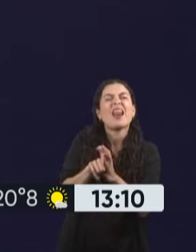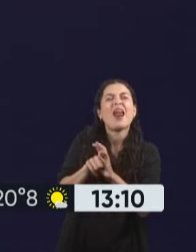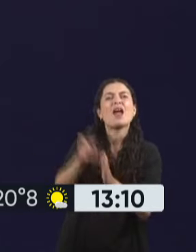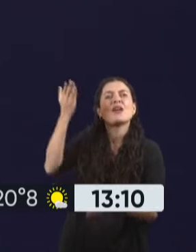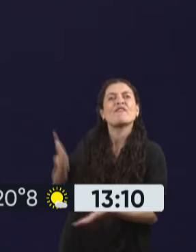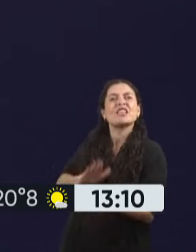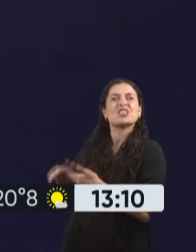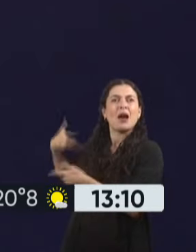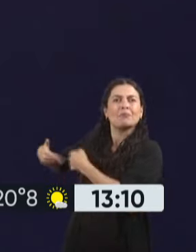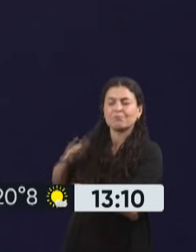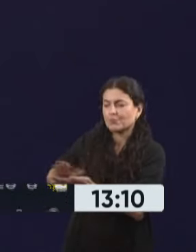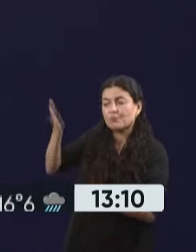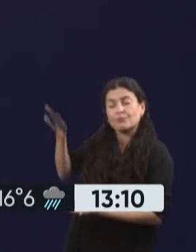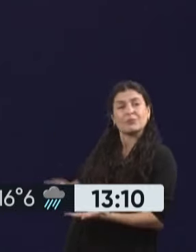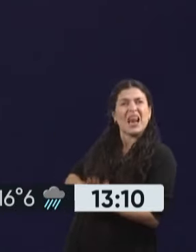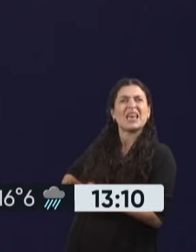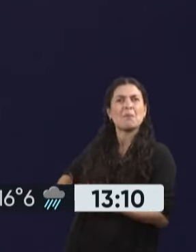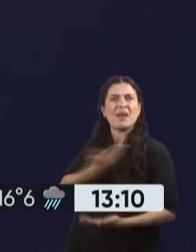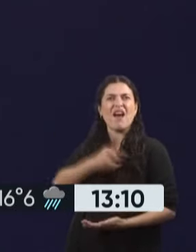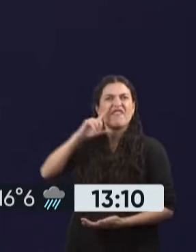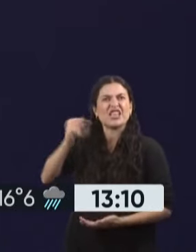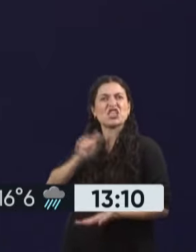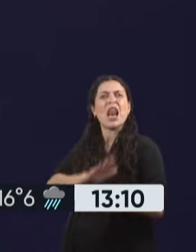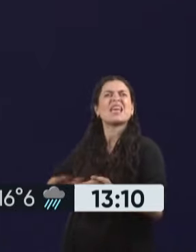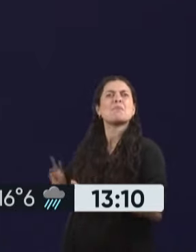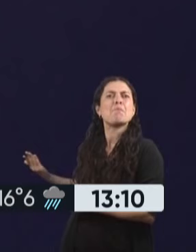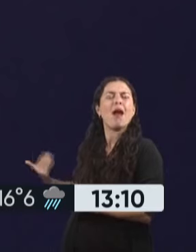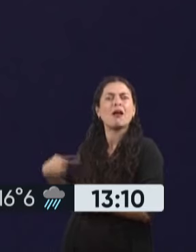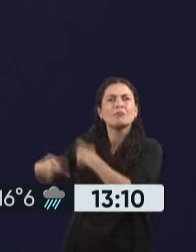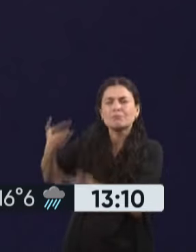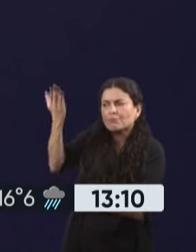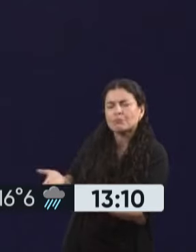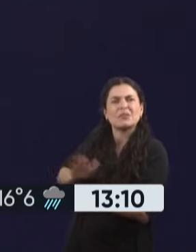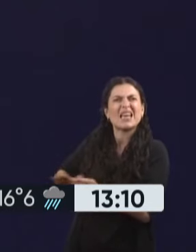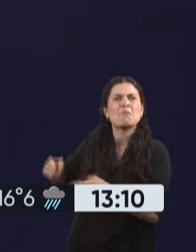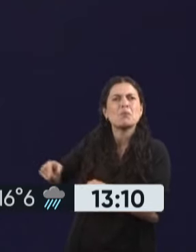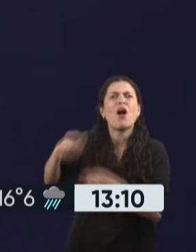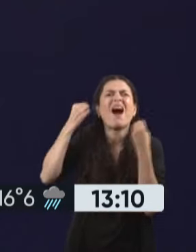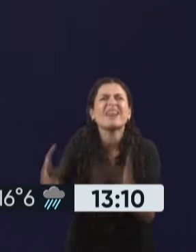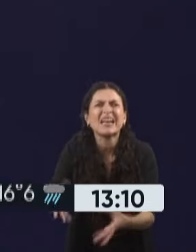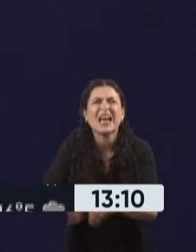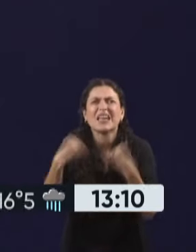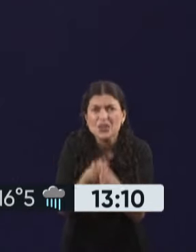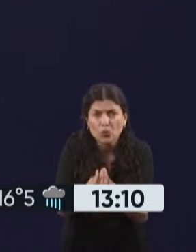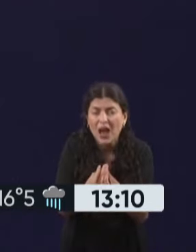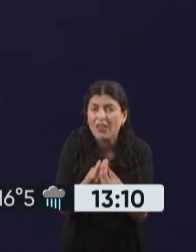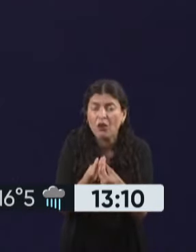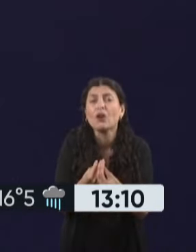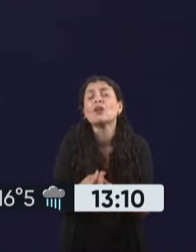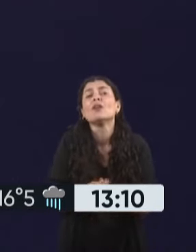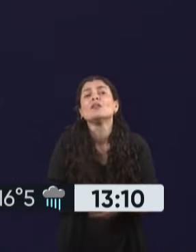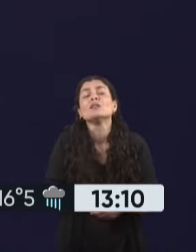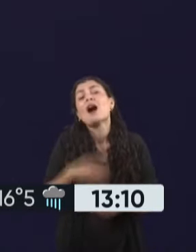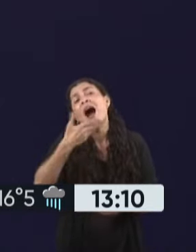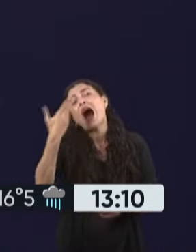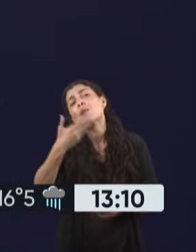después avanzar en las candidaturas, en definir candidaturas, pero digo, hay cosas que se demuestran en los hechos. Decir